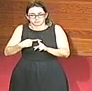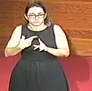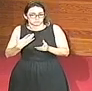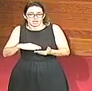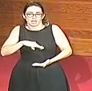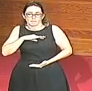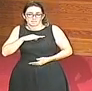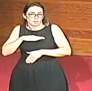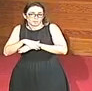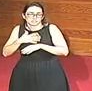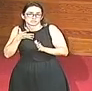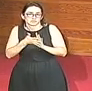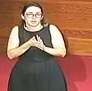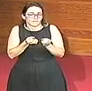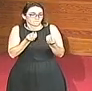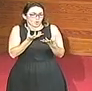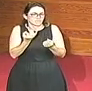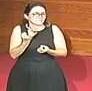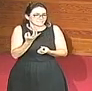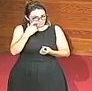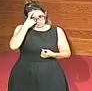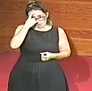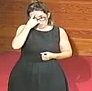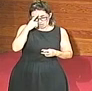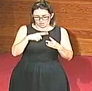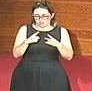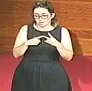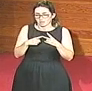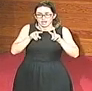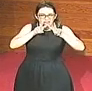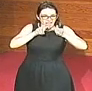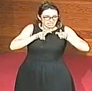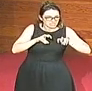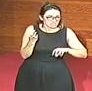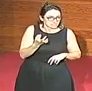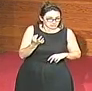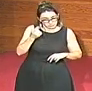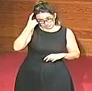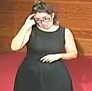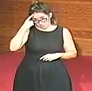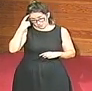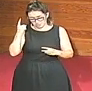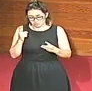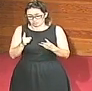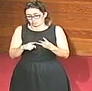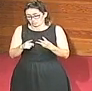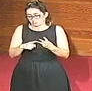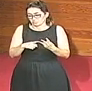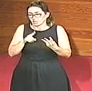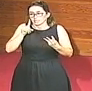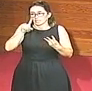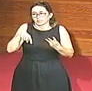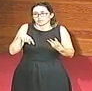citar, saber qué es información, saber qué es análisis, muy importante, ir más allá de, vamos a decir,